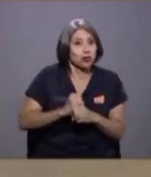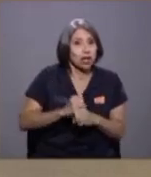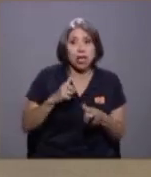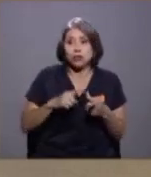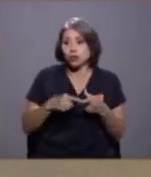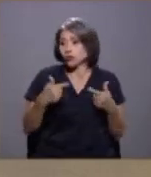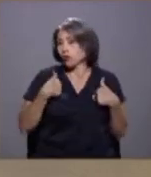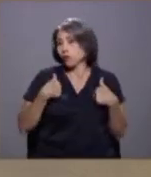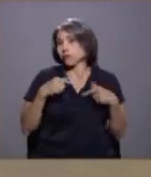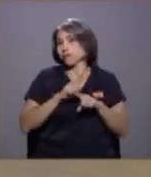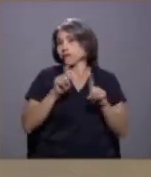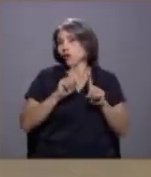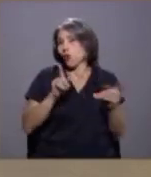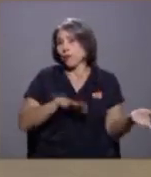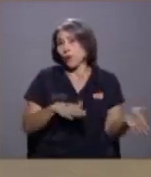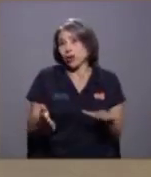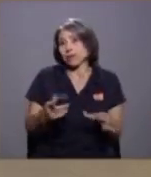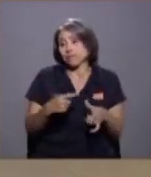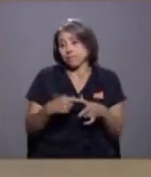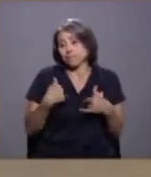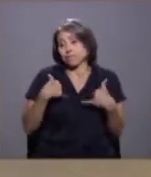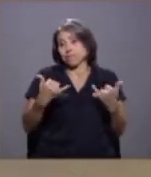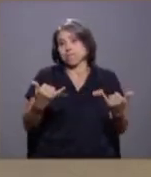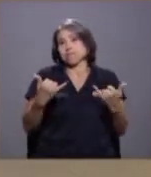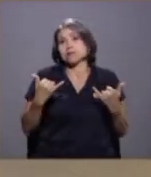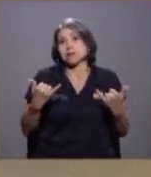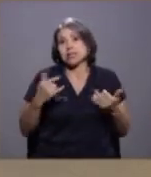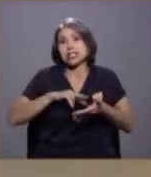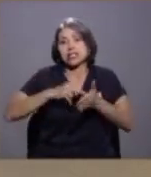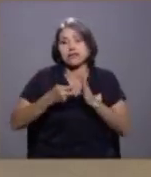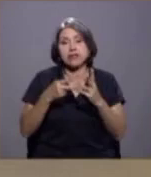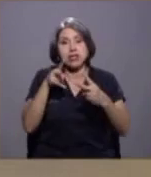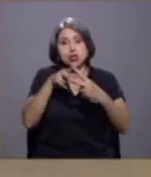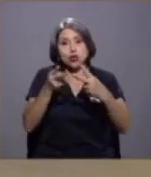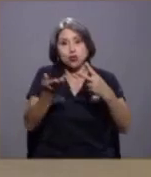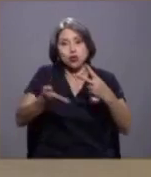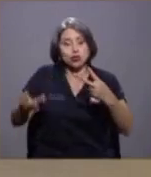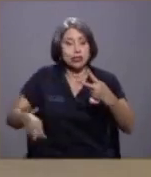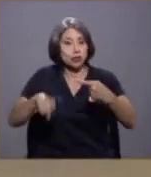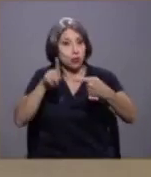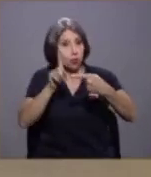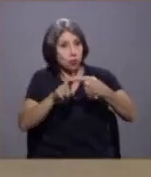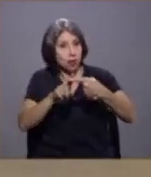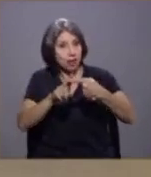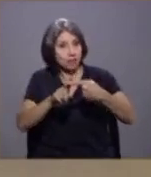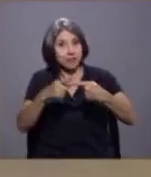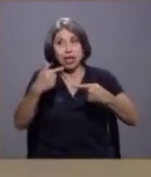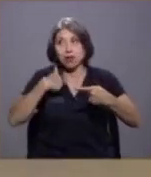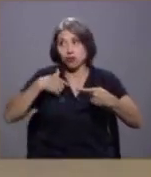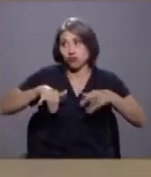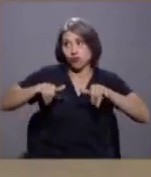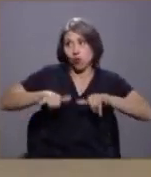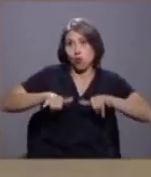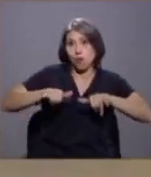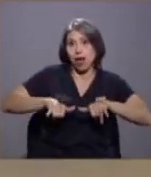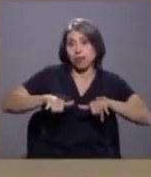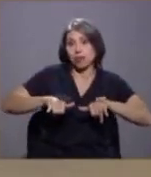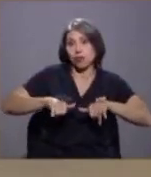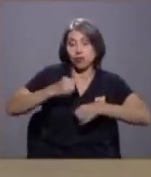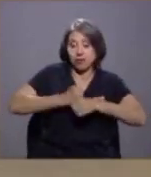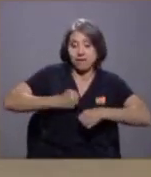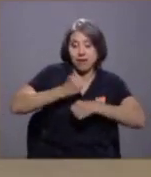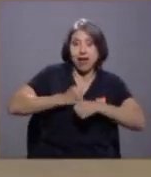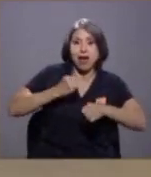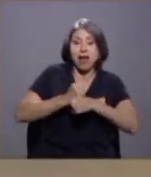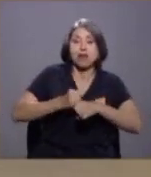ahí estoy. Y eso implica dos cosas. Una, que estoy ocupando un espacio que un profesor joven y lleno